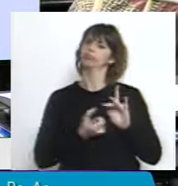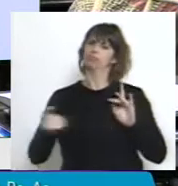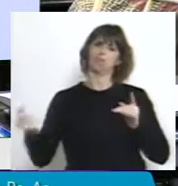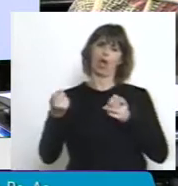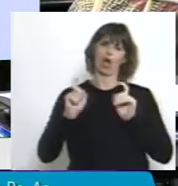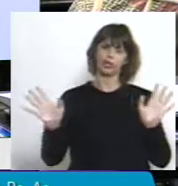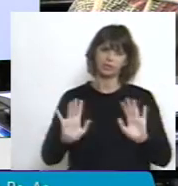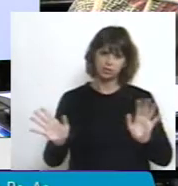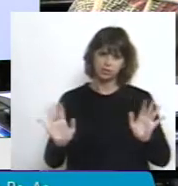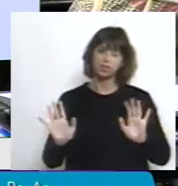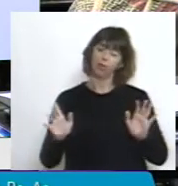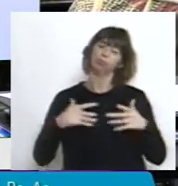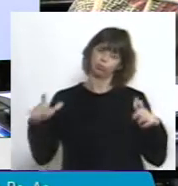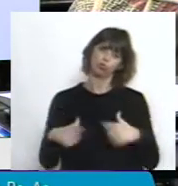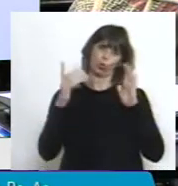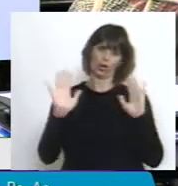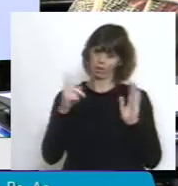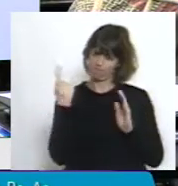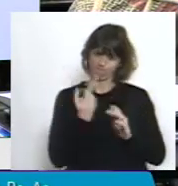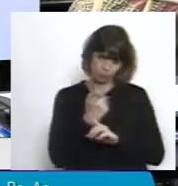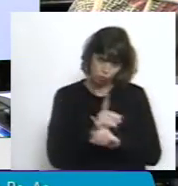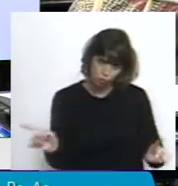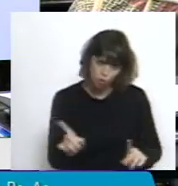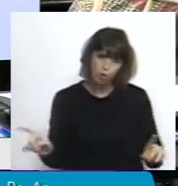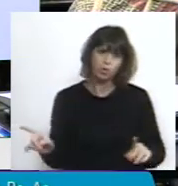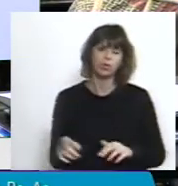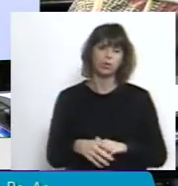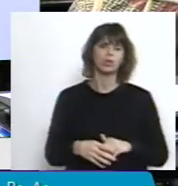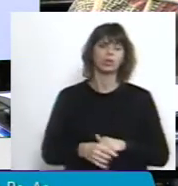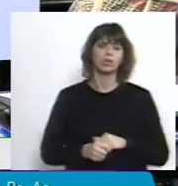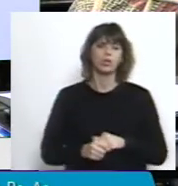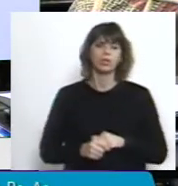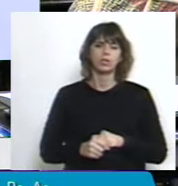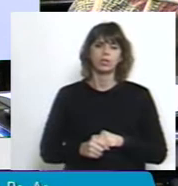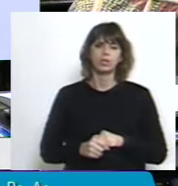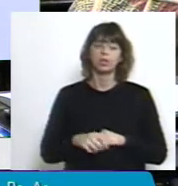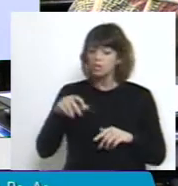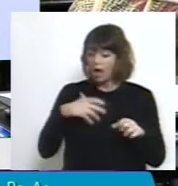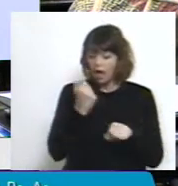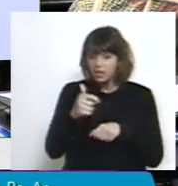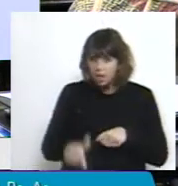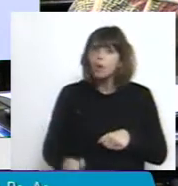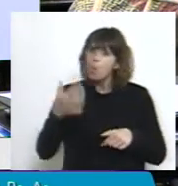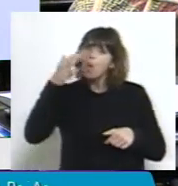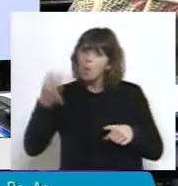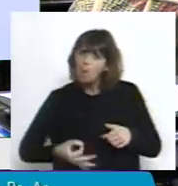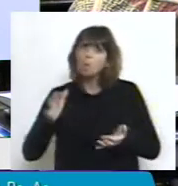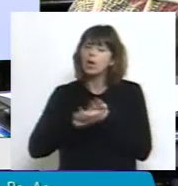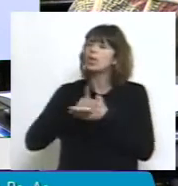Presidenta, no lo hicimos y estamos, insisto, cumpliendo los compromisos con el